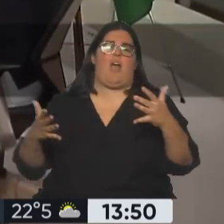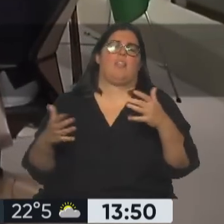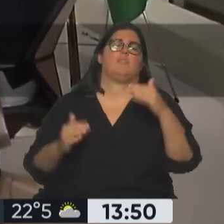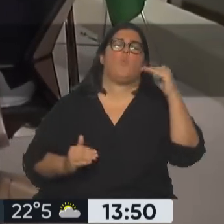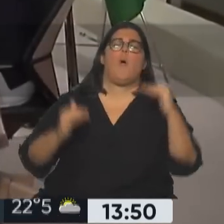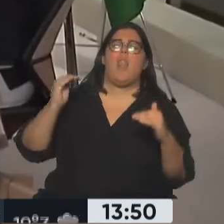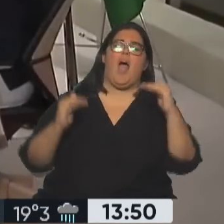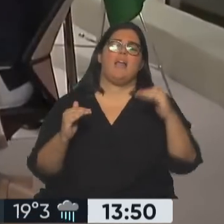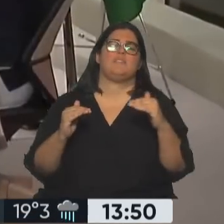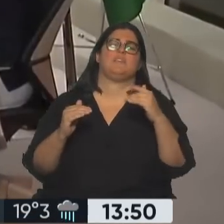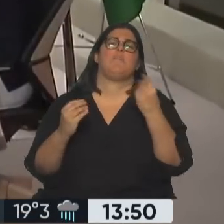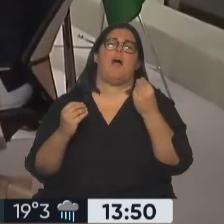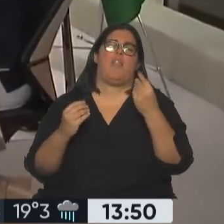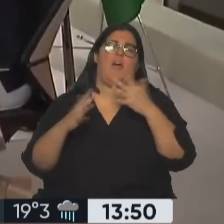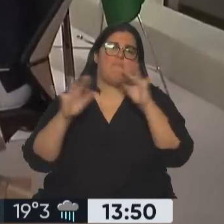that keeps the peace.